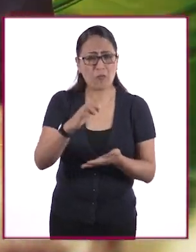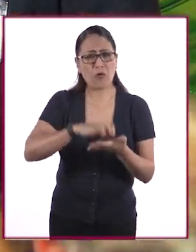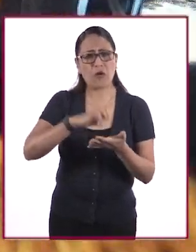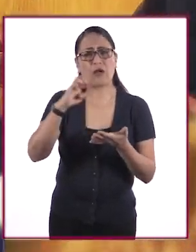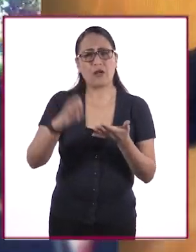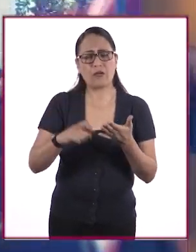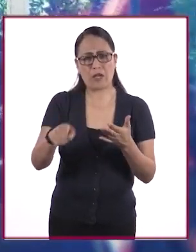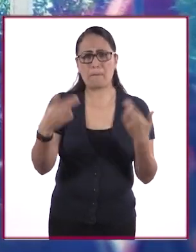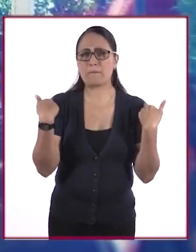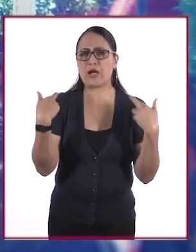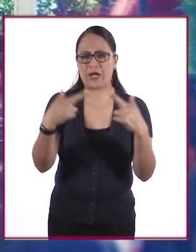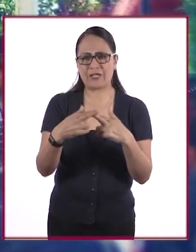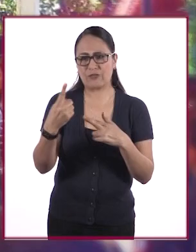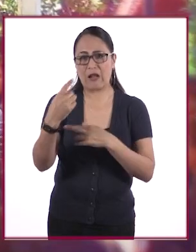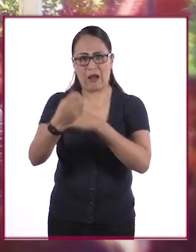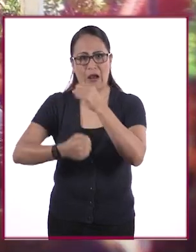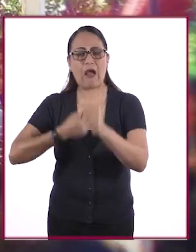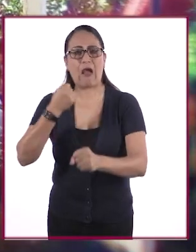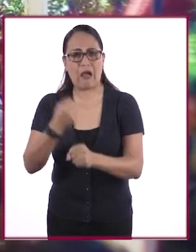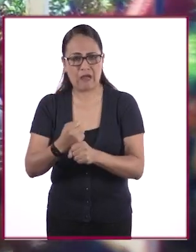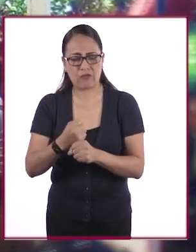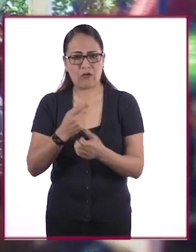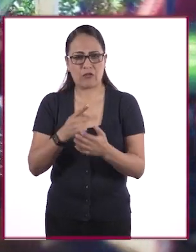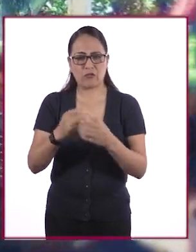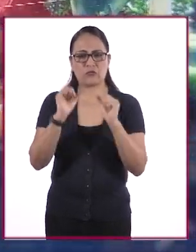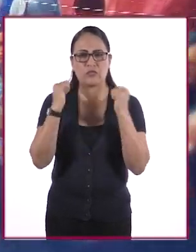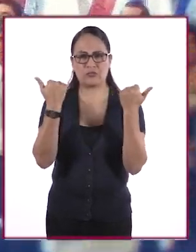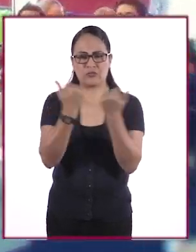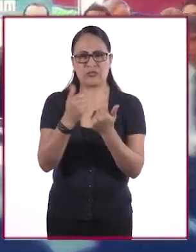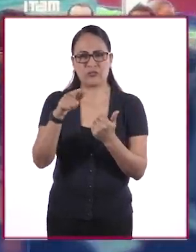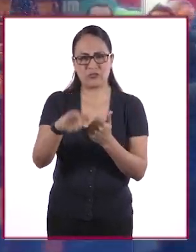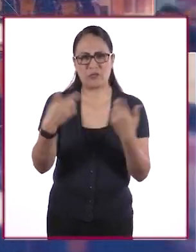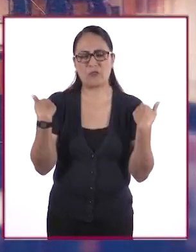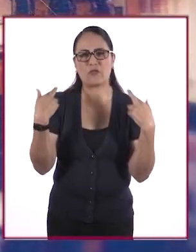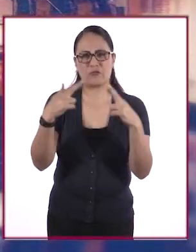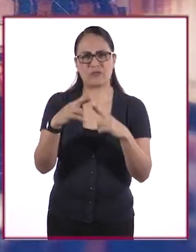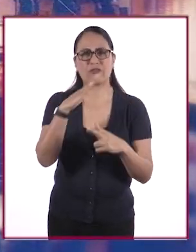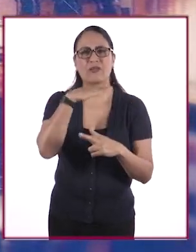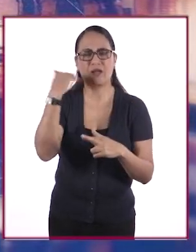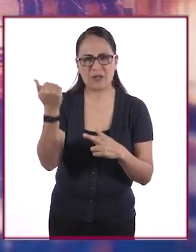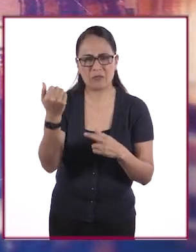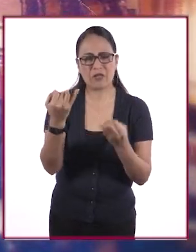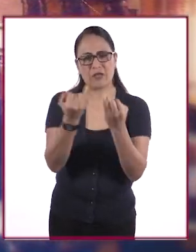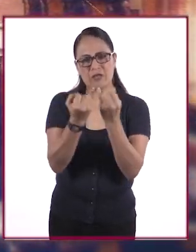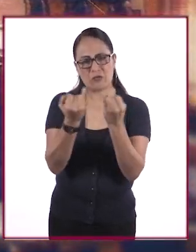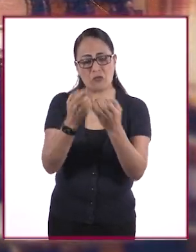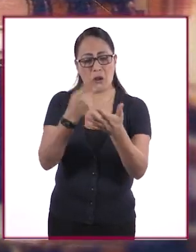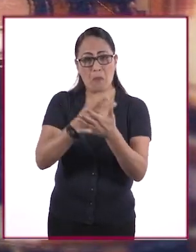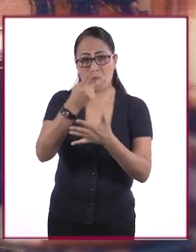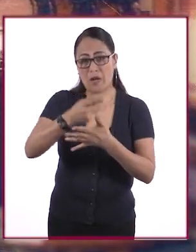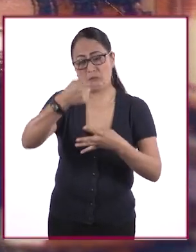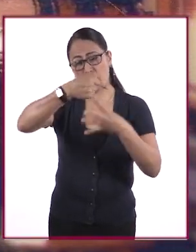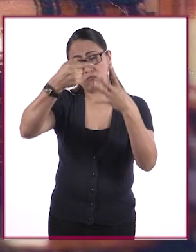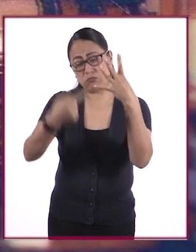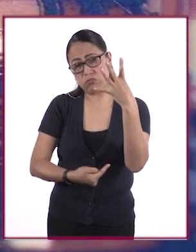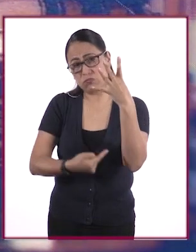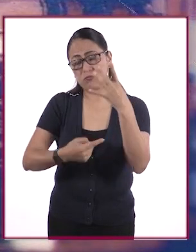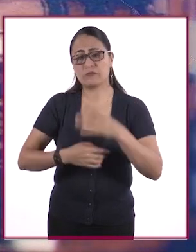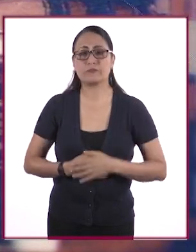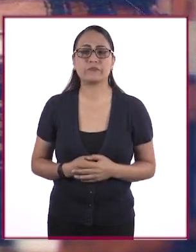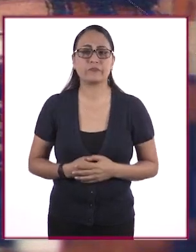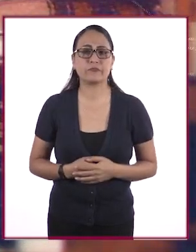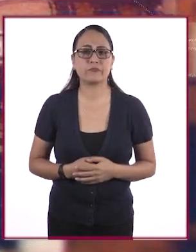como el del Profesor del Año, otorgado por la Sociedad de Profesores de Alemania, entre muchos otros más.